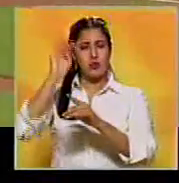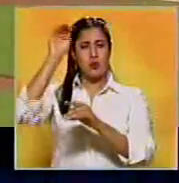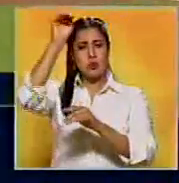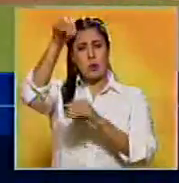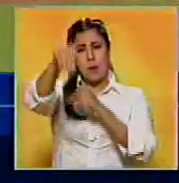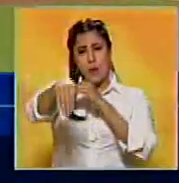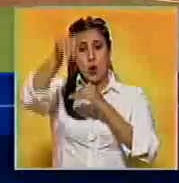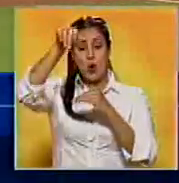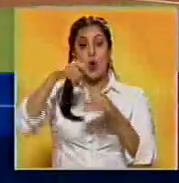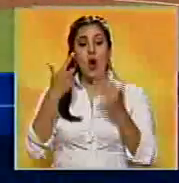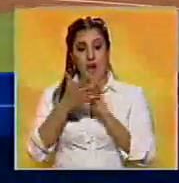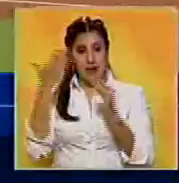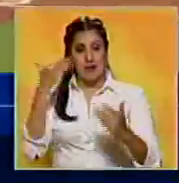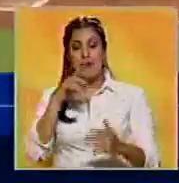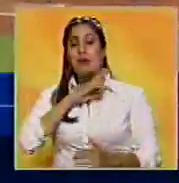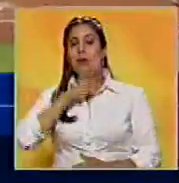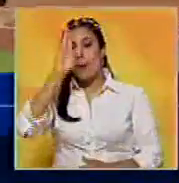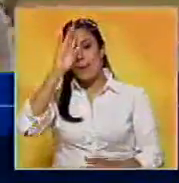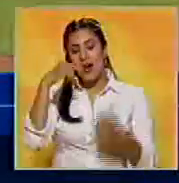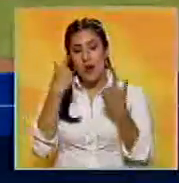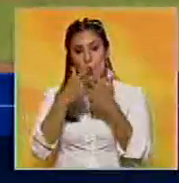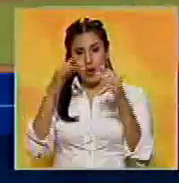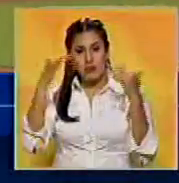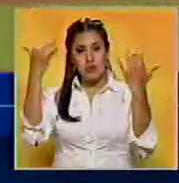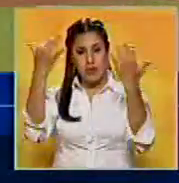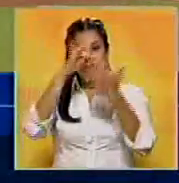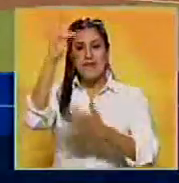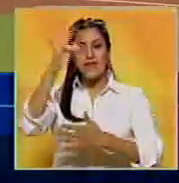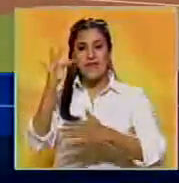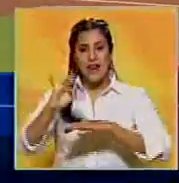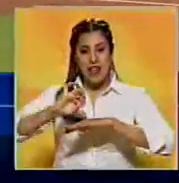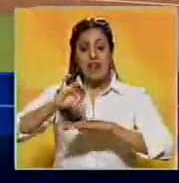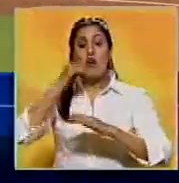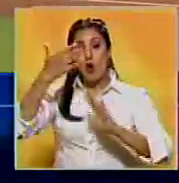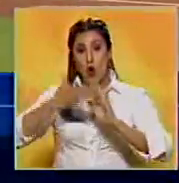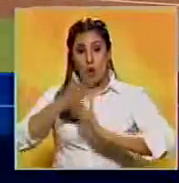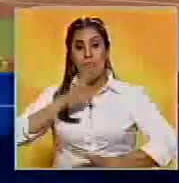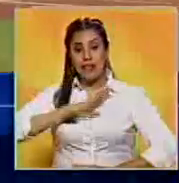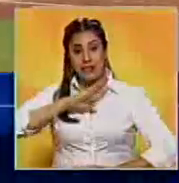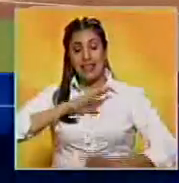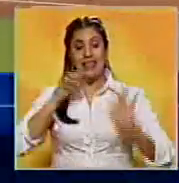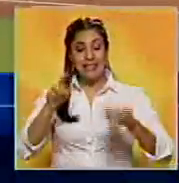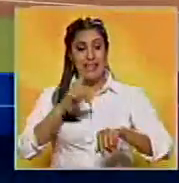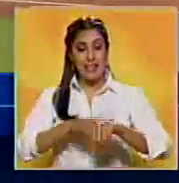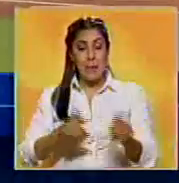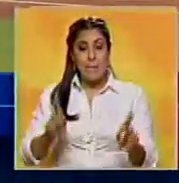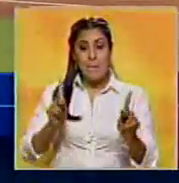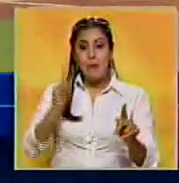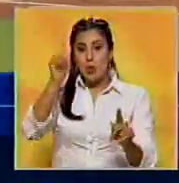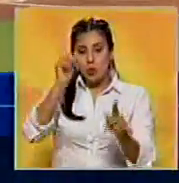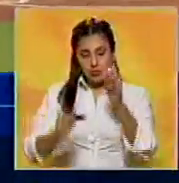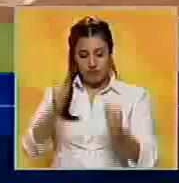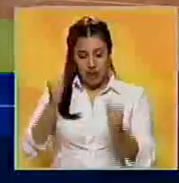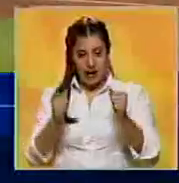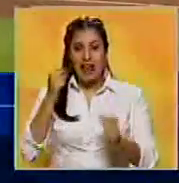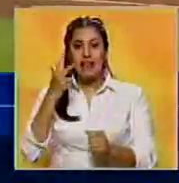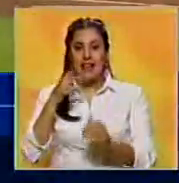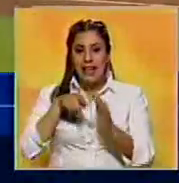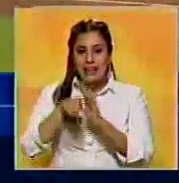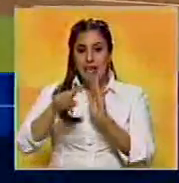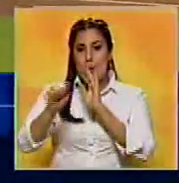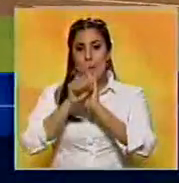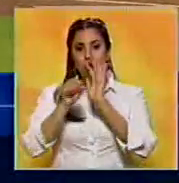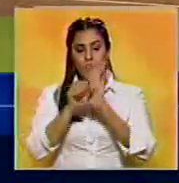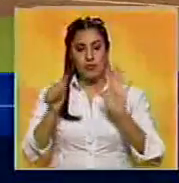vamos al Citizens Bank Park de Filadelfia, donde Márquez vio acción por espacio de 6 episodios, en los que permitió una sola carrera, otorgó 3 boletos y